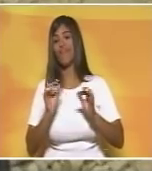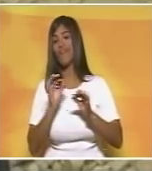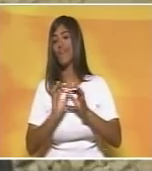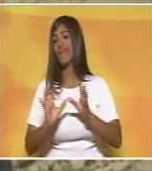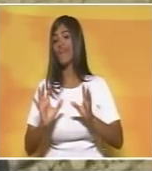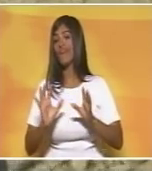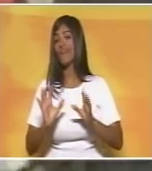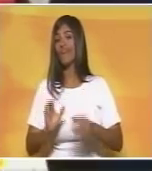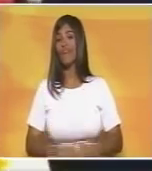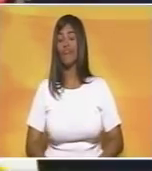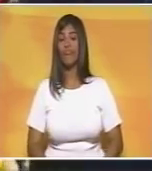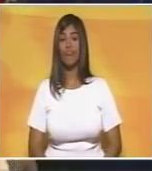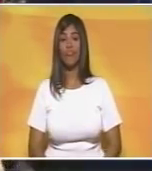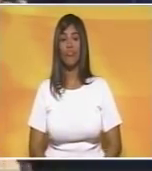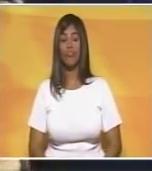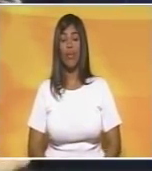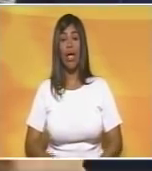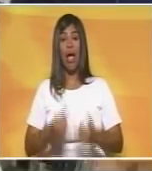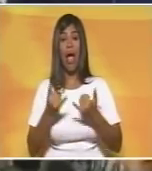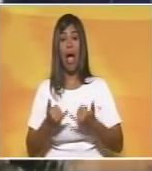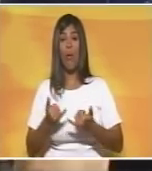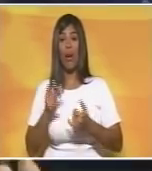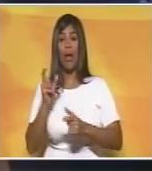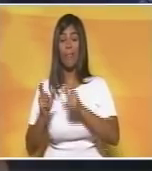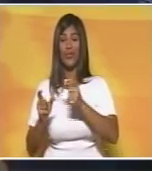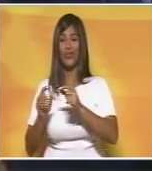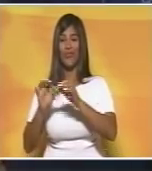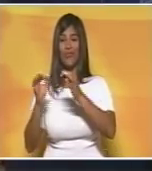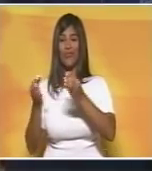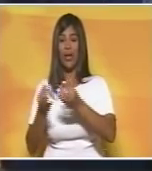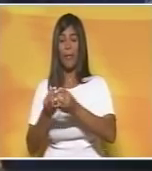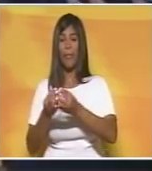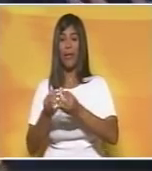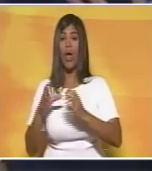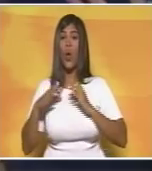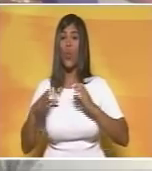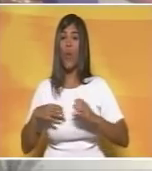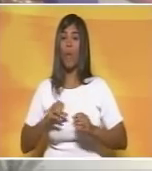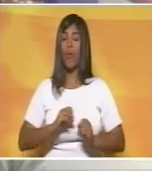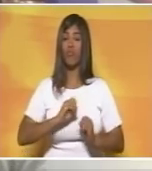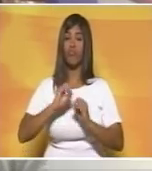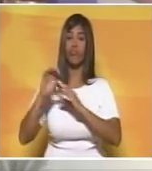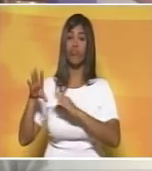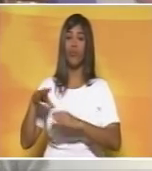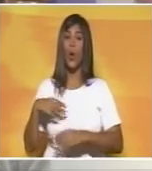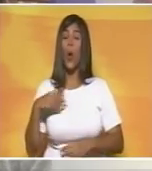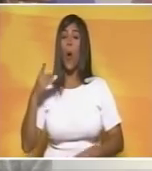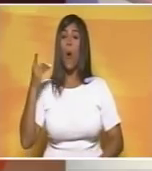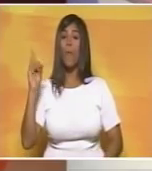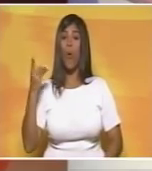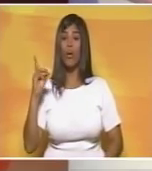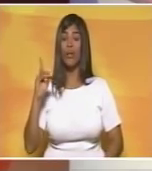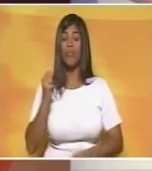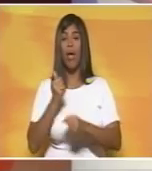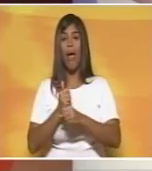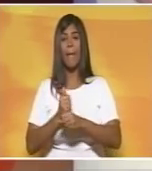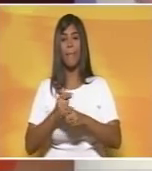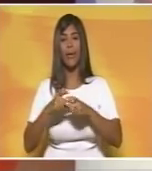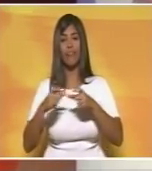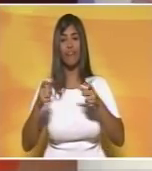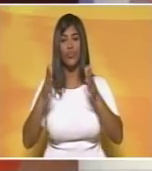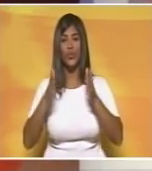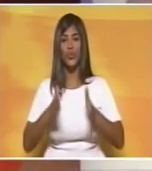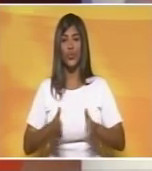lamentablemente nadie lo cuenta. Lo que viene ahora para la familia es repatriar los cuerpos a Bolivia, en donde esperan sepultarlos tras la